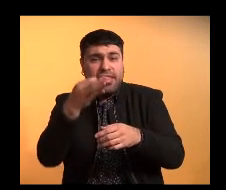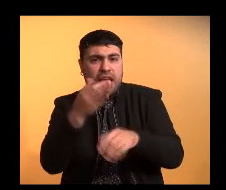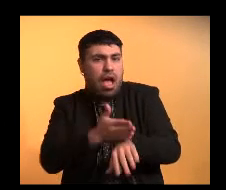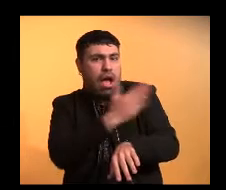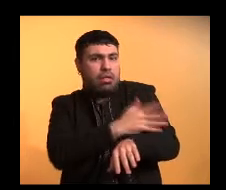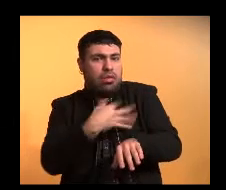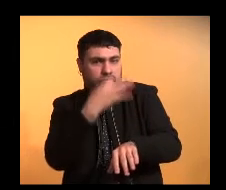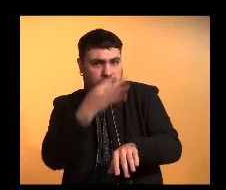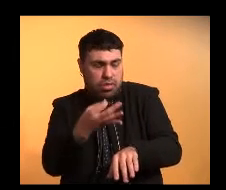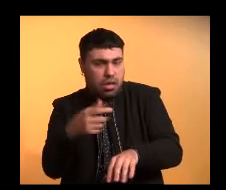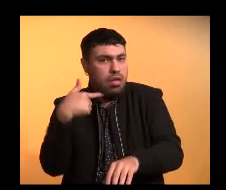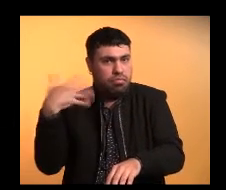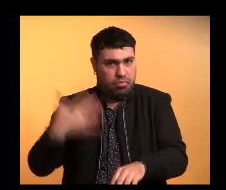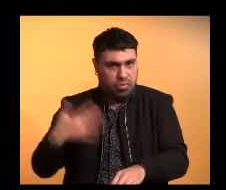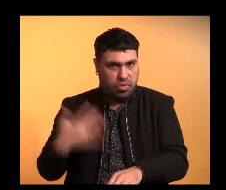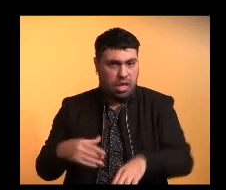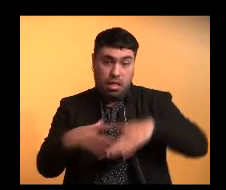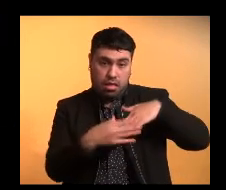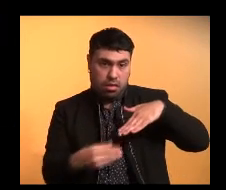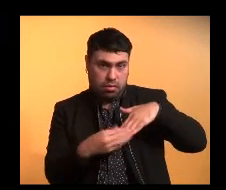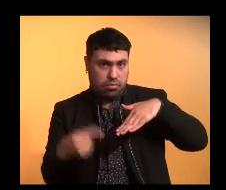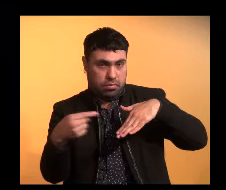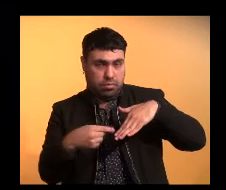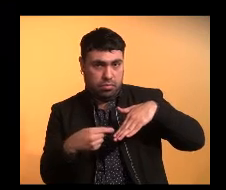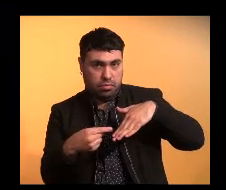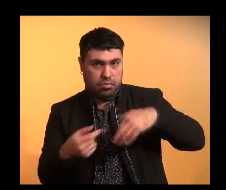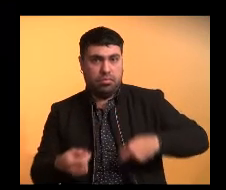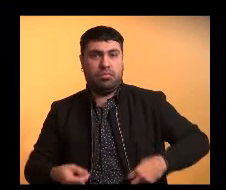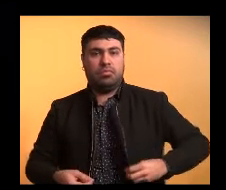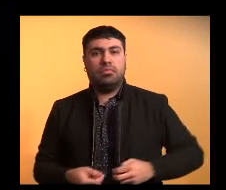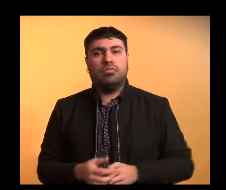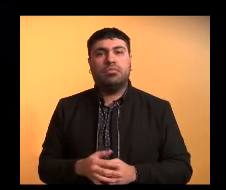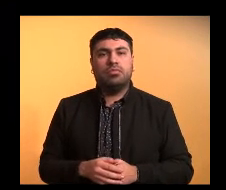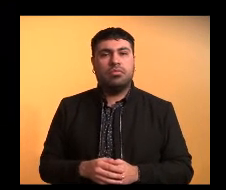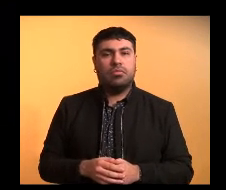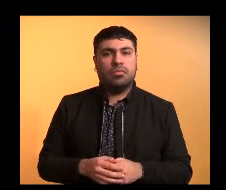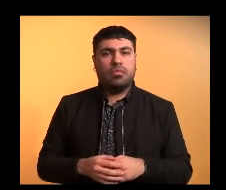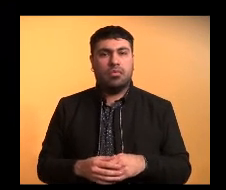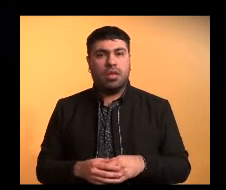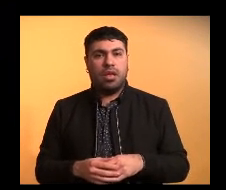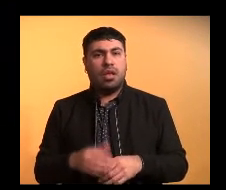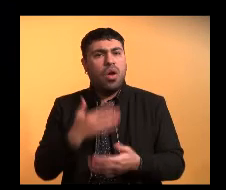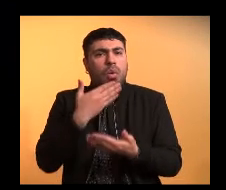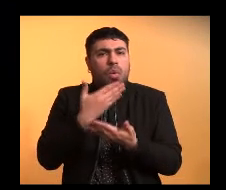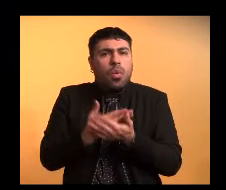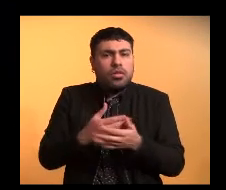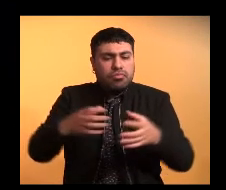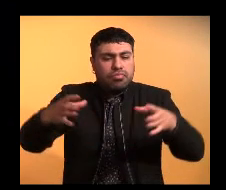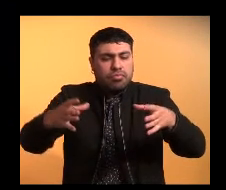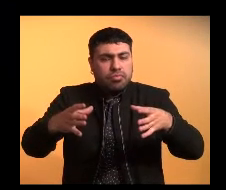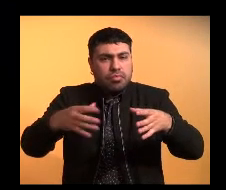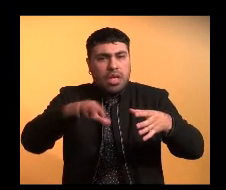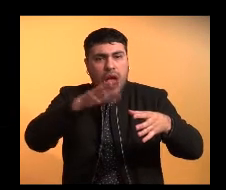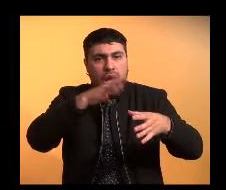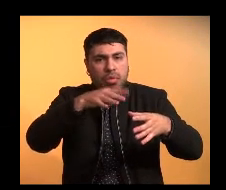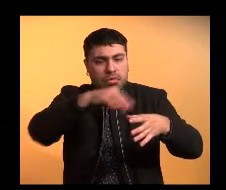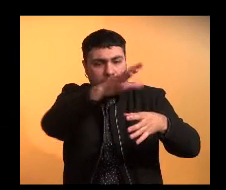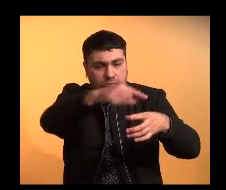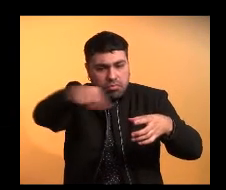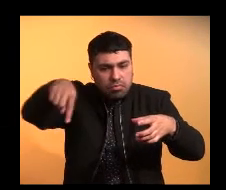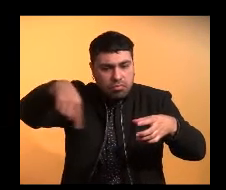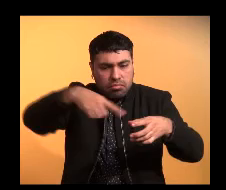que es un factor bien importante también en Antártica, que es la herbivoría. En Antártica, en las pozas de marea, hay bastante